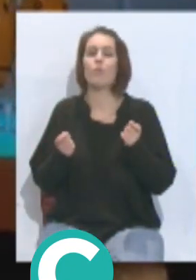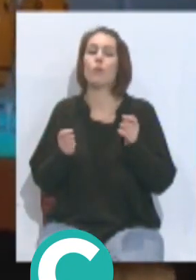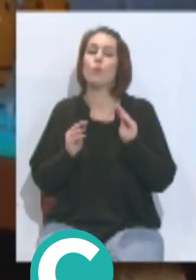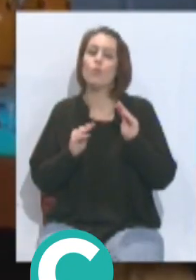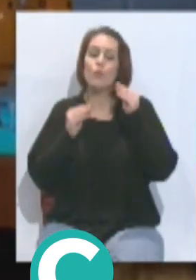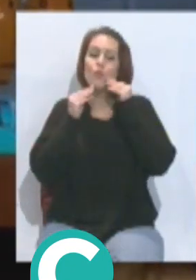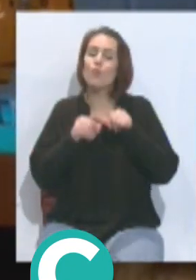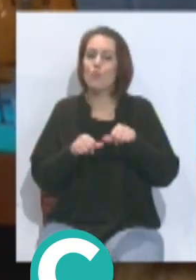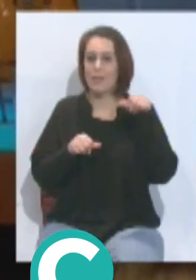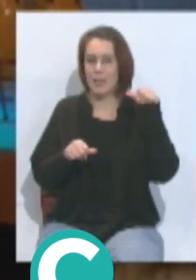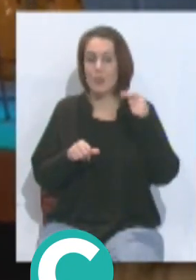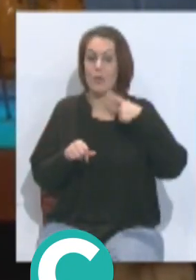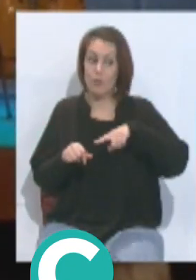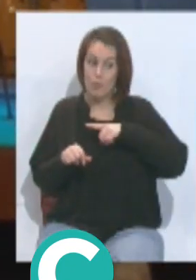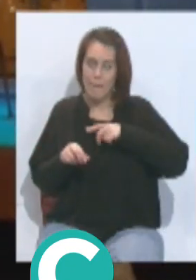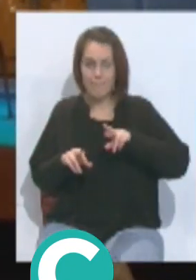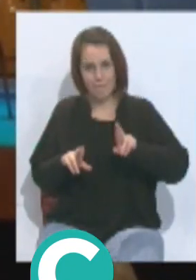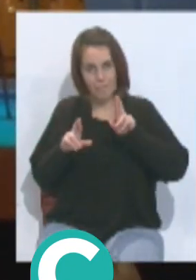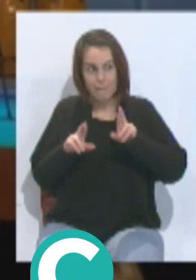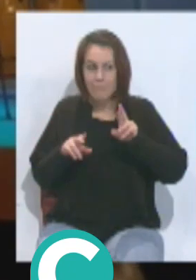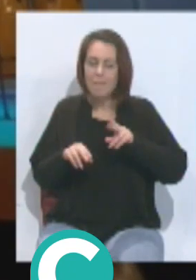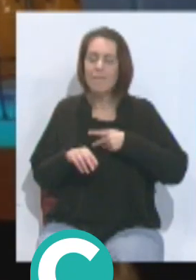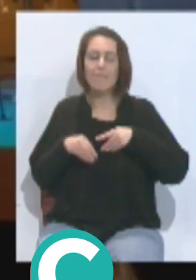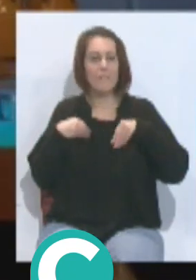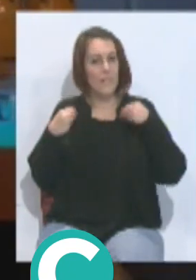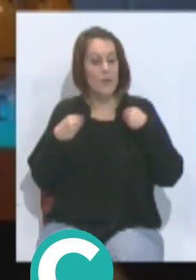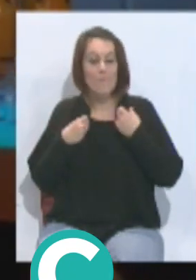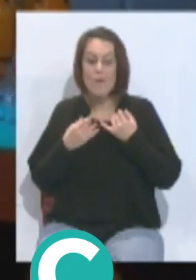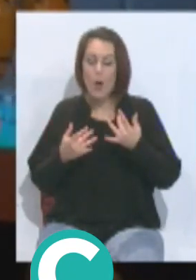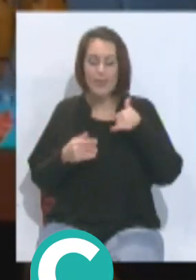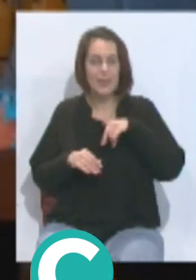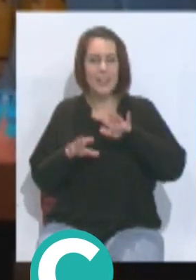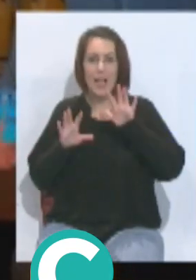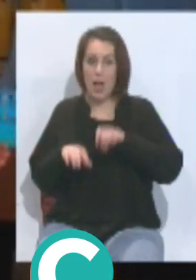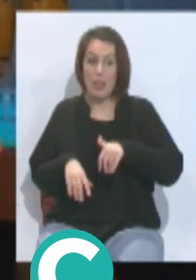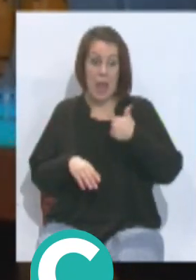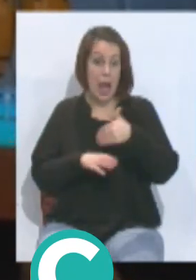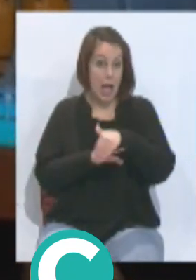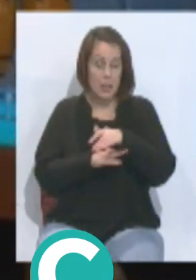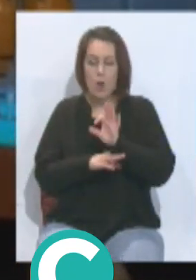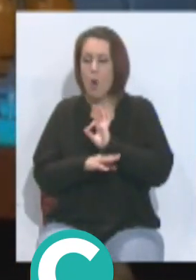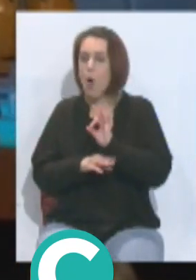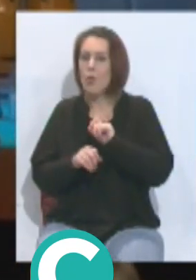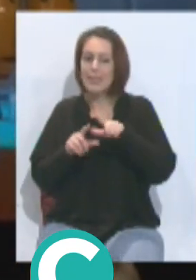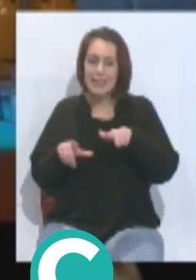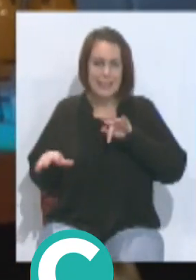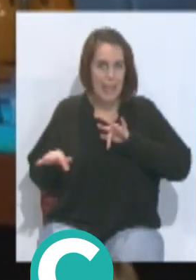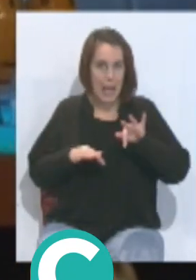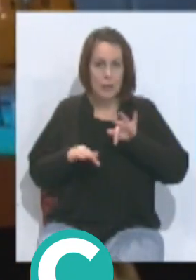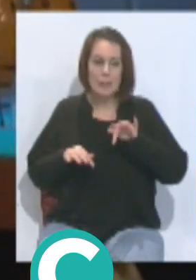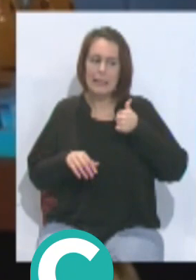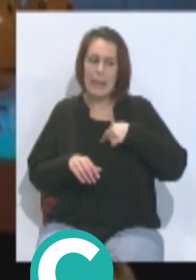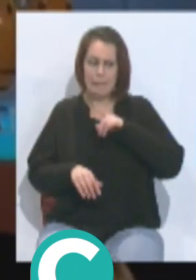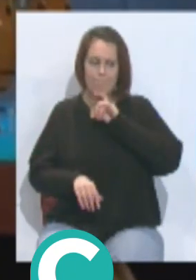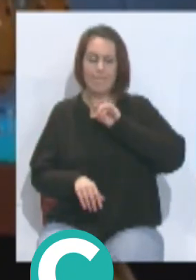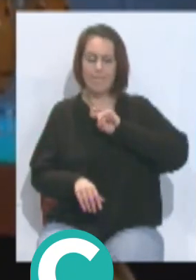su antología. Esperamos que podamos disfrutarlo pronto en Cádiz, bien en las calles o en alguna sala teatro. Ya nos anticiparon